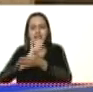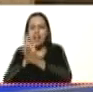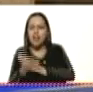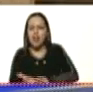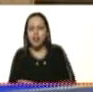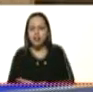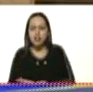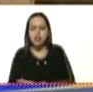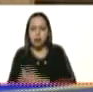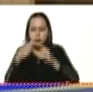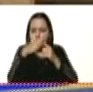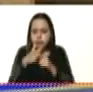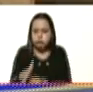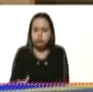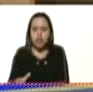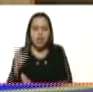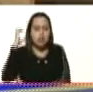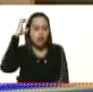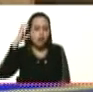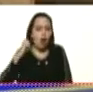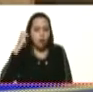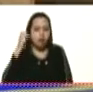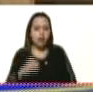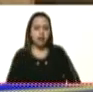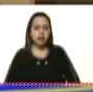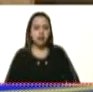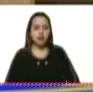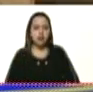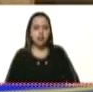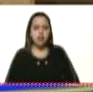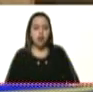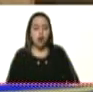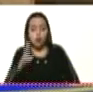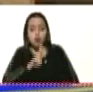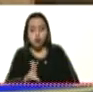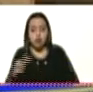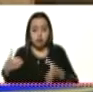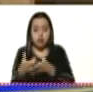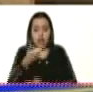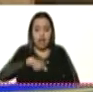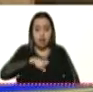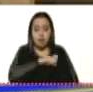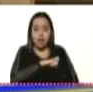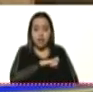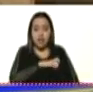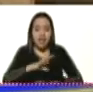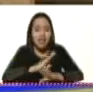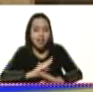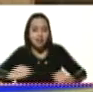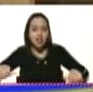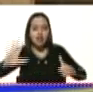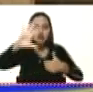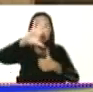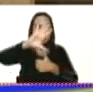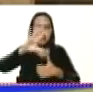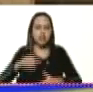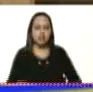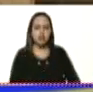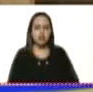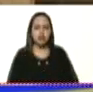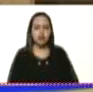colonial de Europa a través de la monarquía española sobre territorio suramericano.